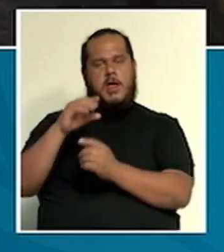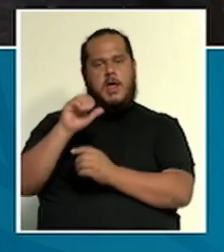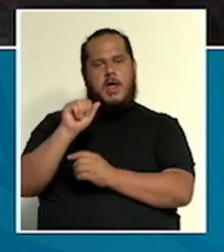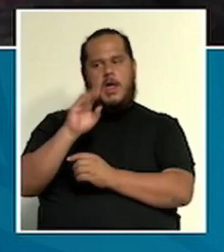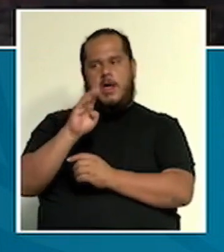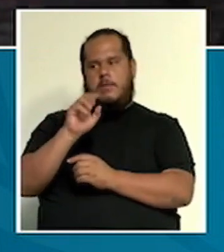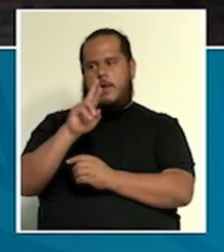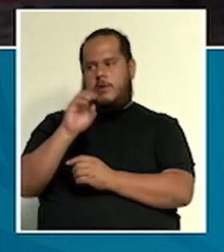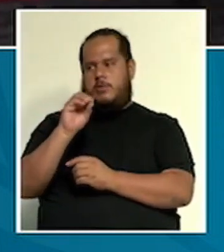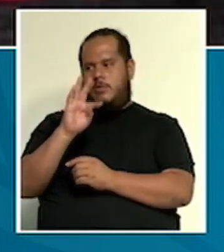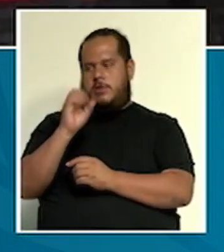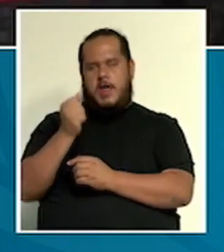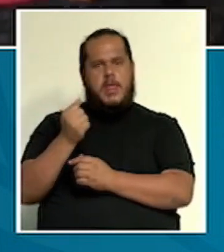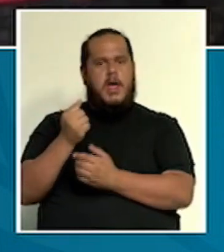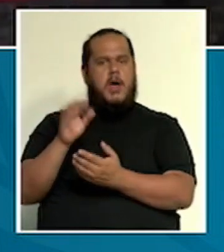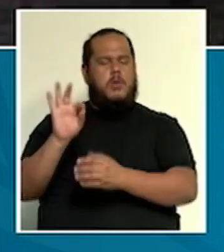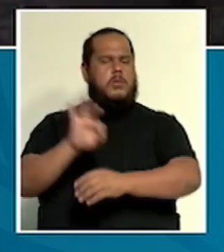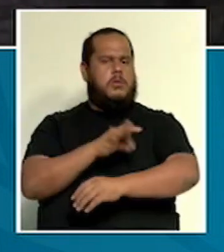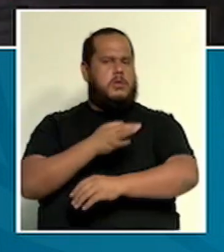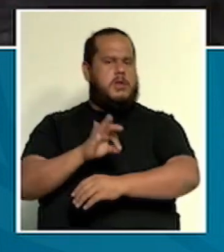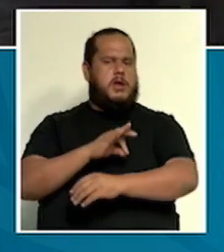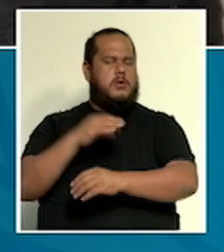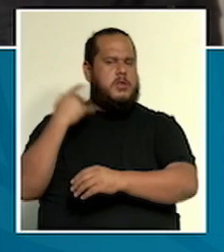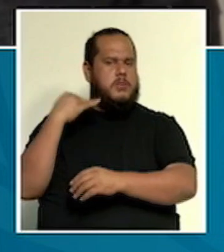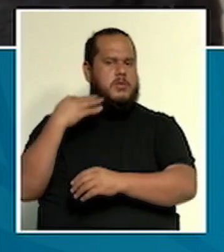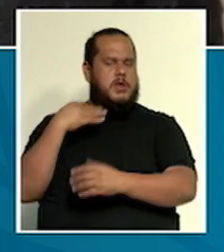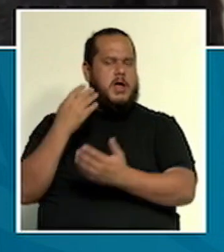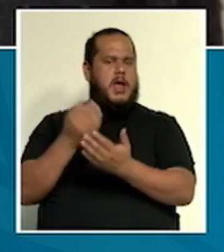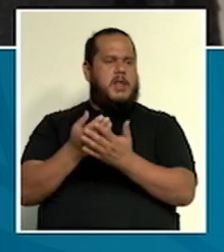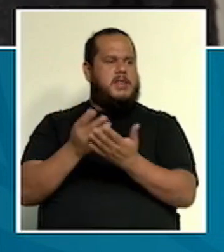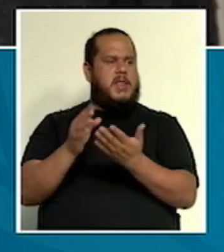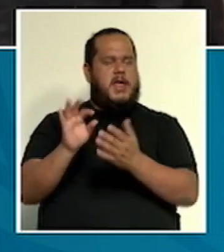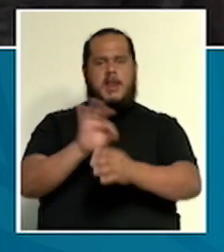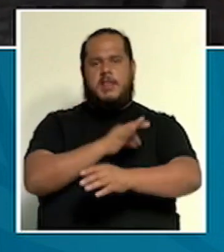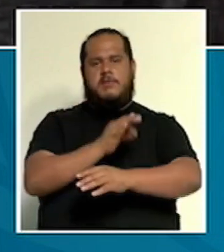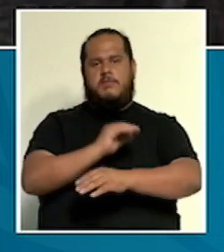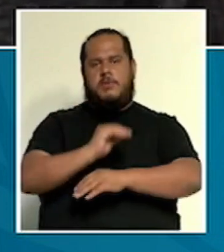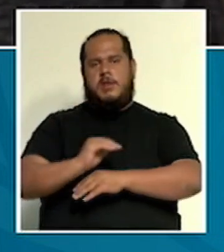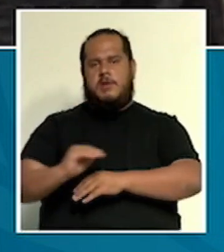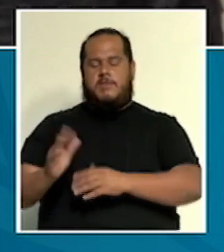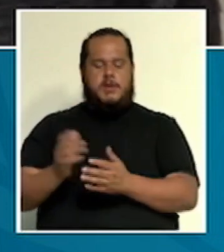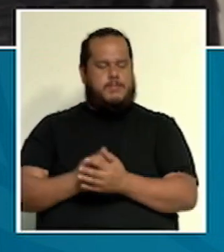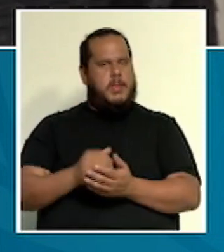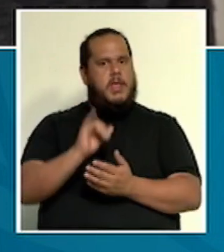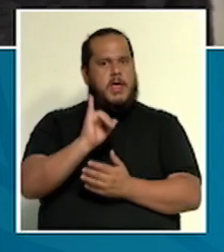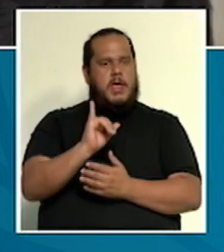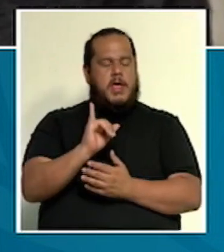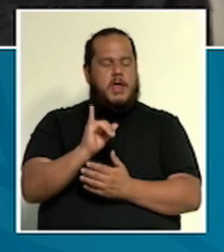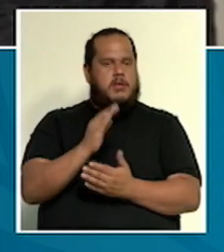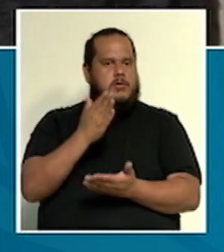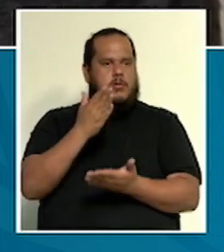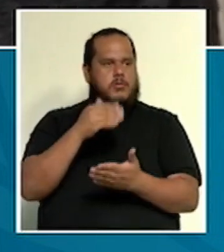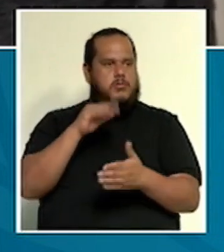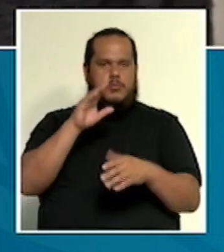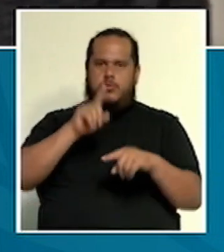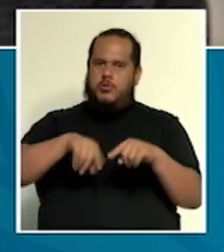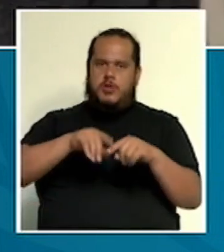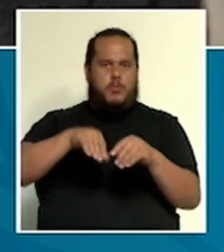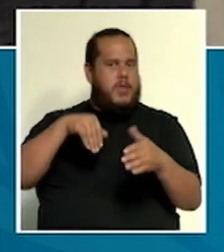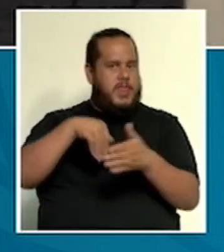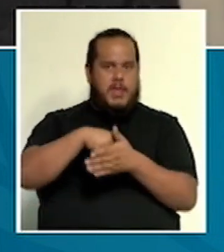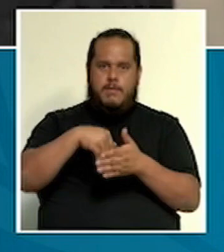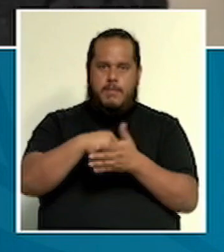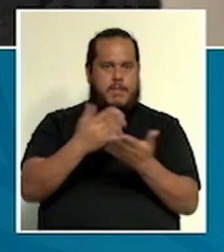un concierto de música clásica de la Sinfónica Infantil. Eso es impagable. La gente